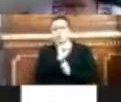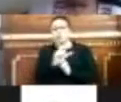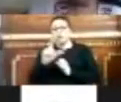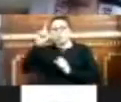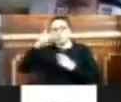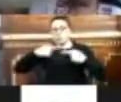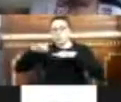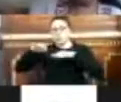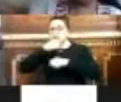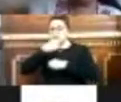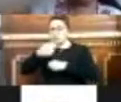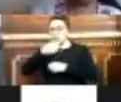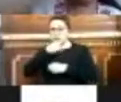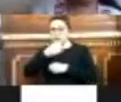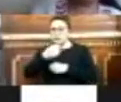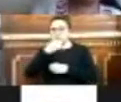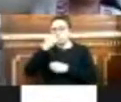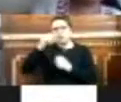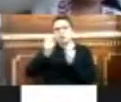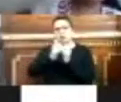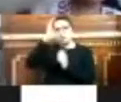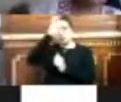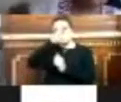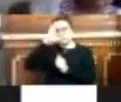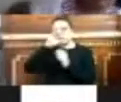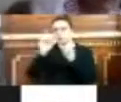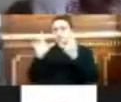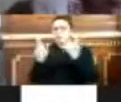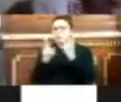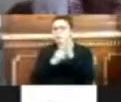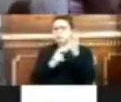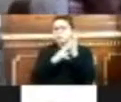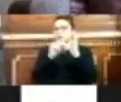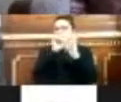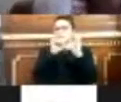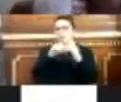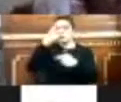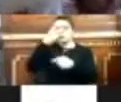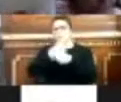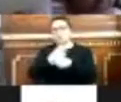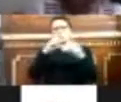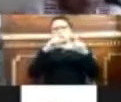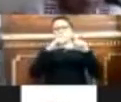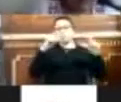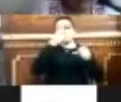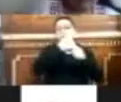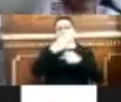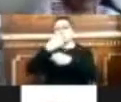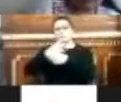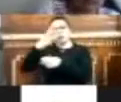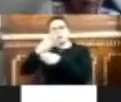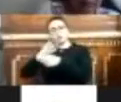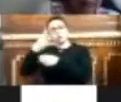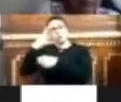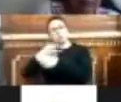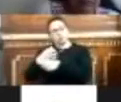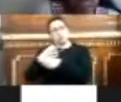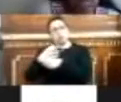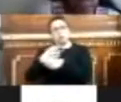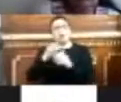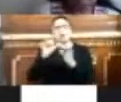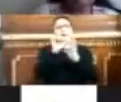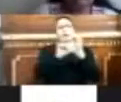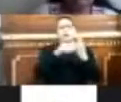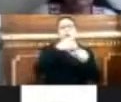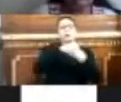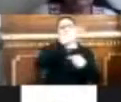México, modificando únicamente los artículos 2, fracciones 1, 2 y 3 y 4. Artículo 4